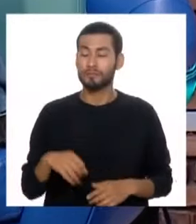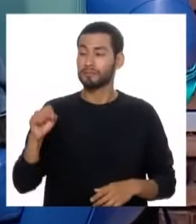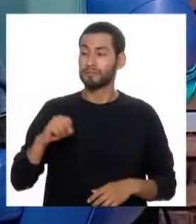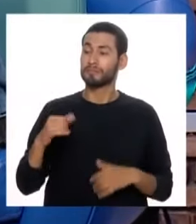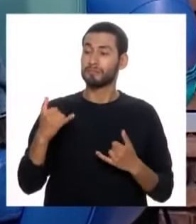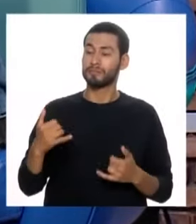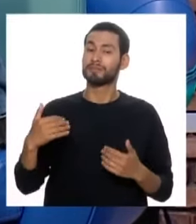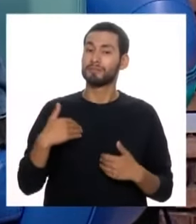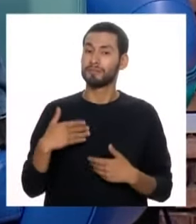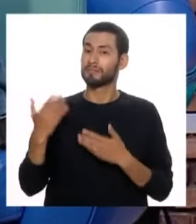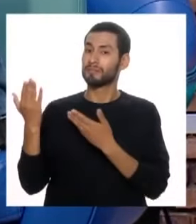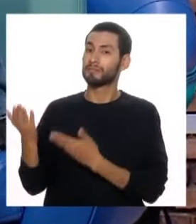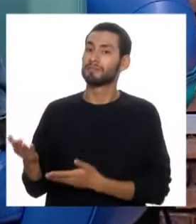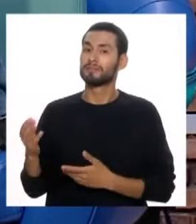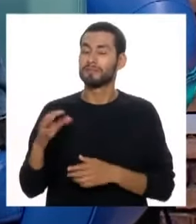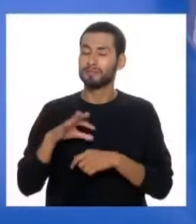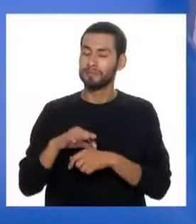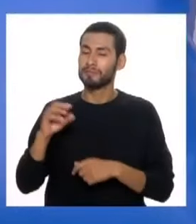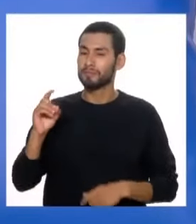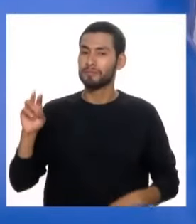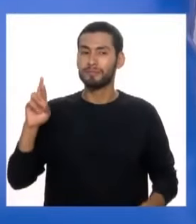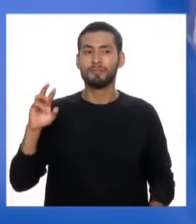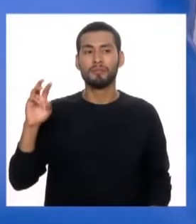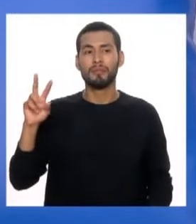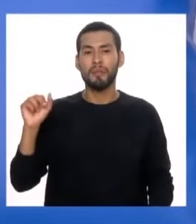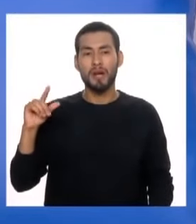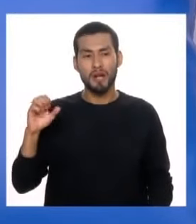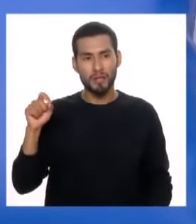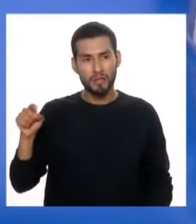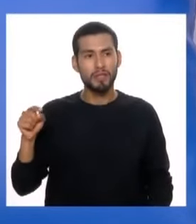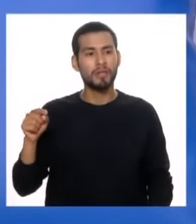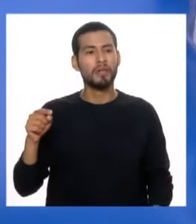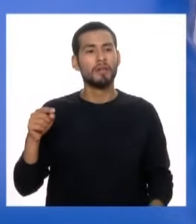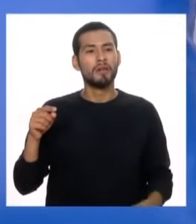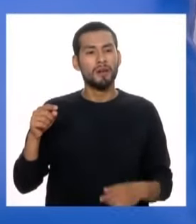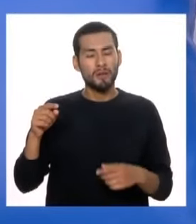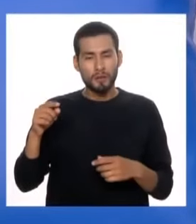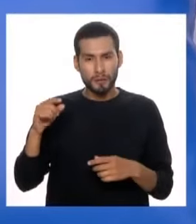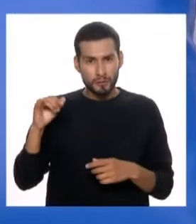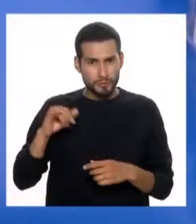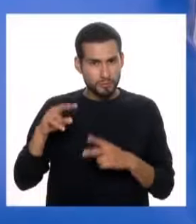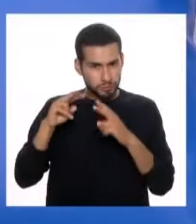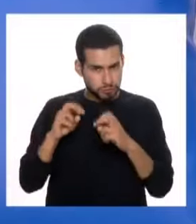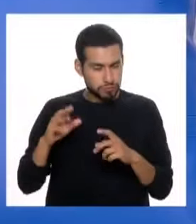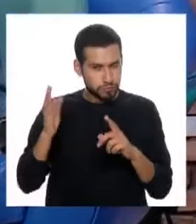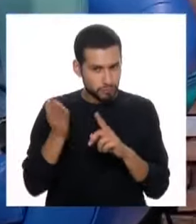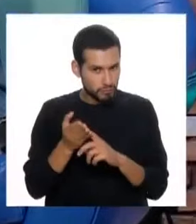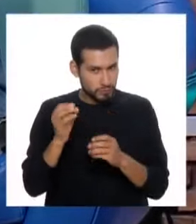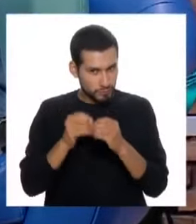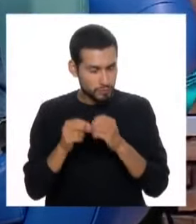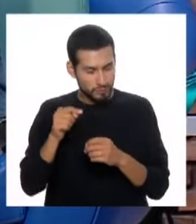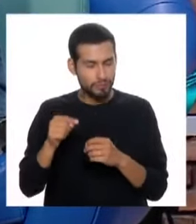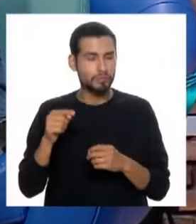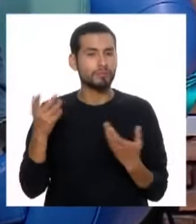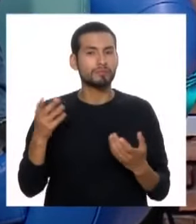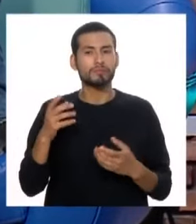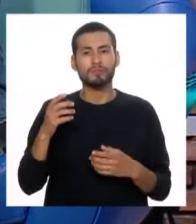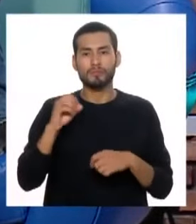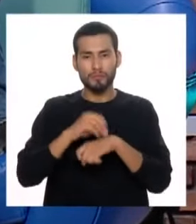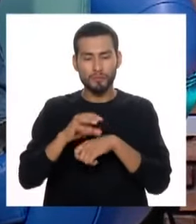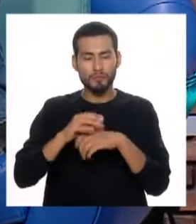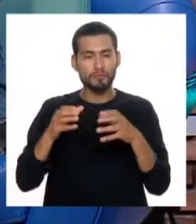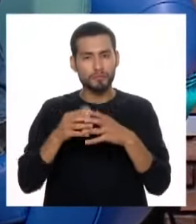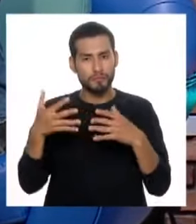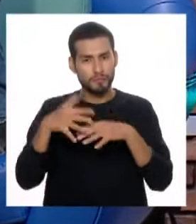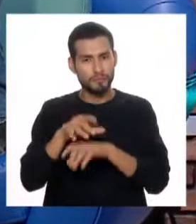ya tenemos aquí en el estudio al doctor Víctor Hugo Vargas, él es director de fiscalización y sanciones del Consejo Nacional para la Integración de la